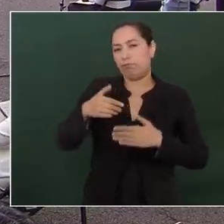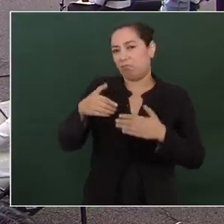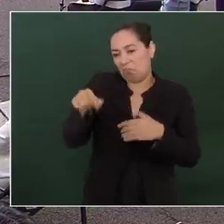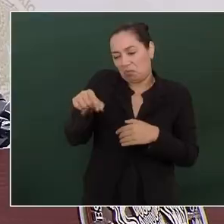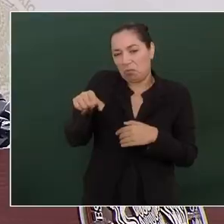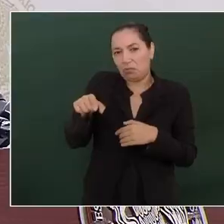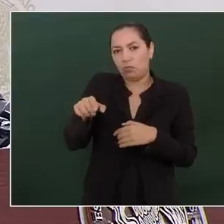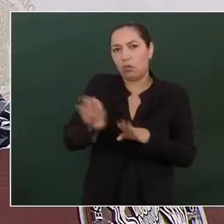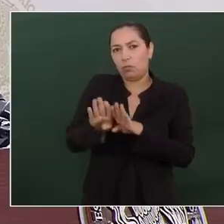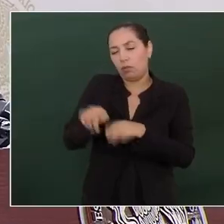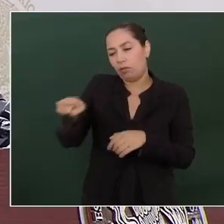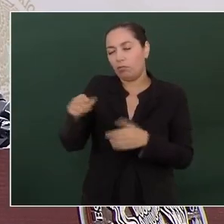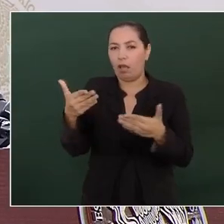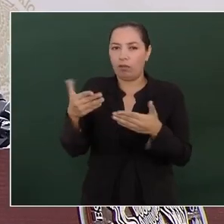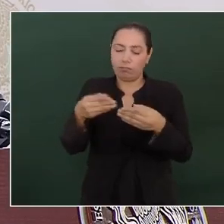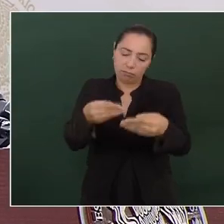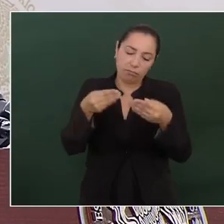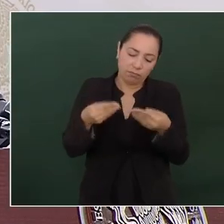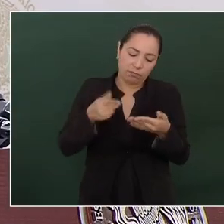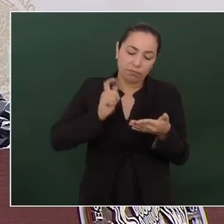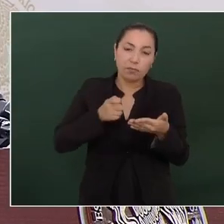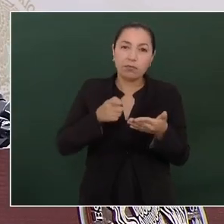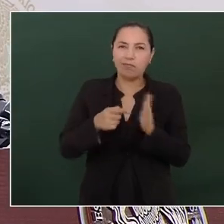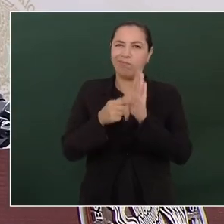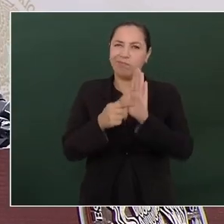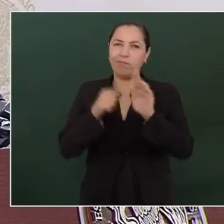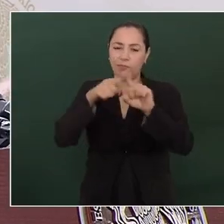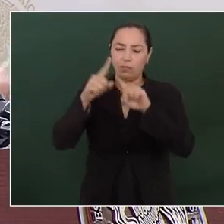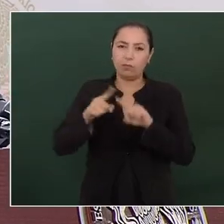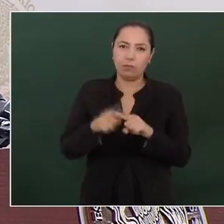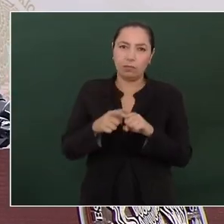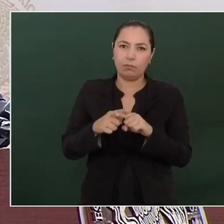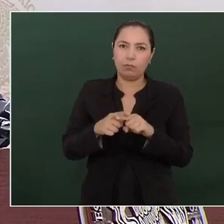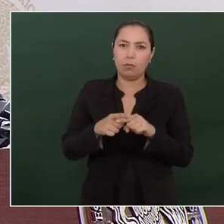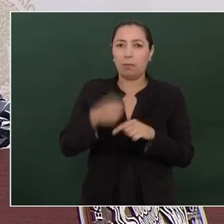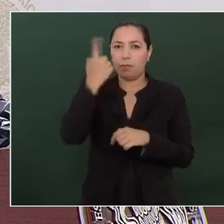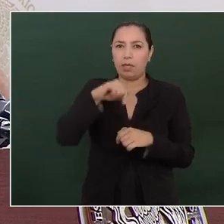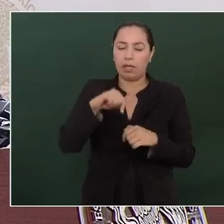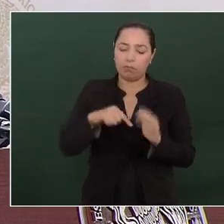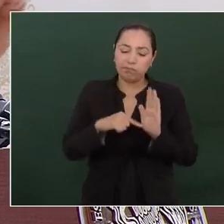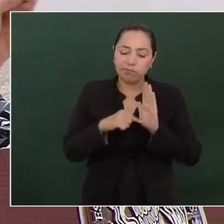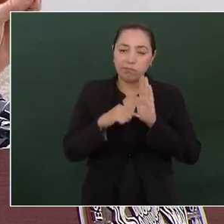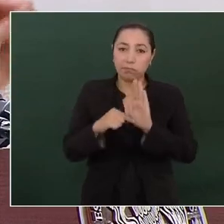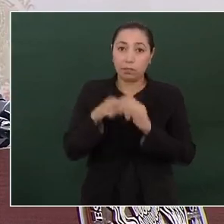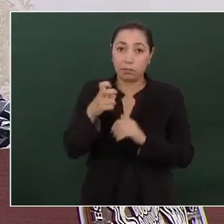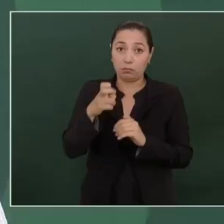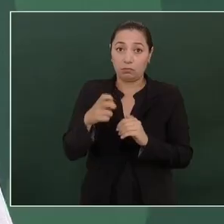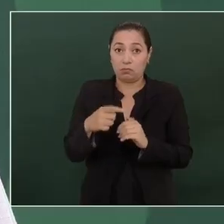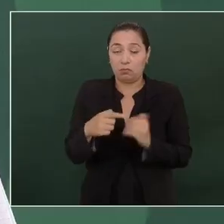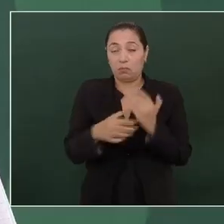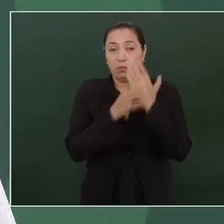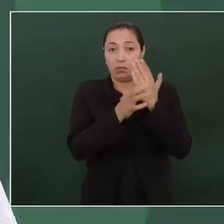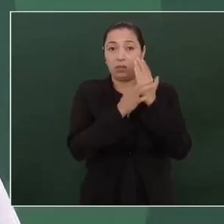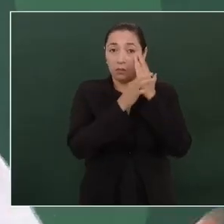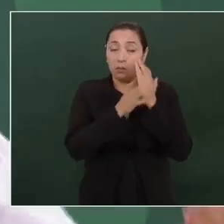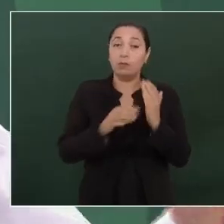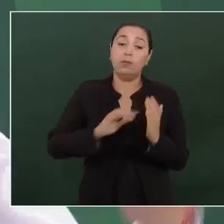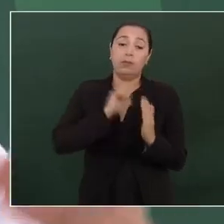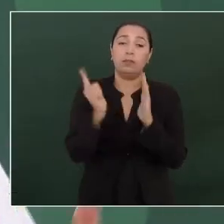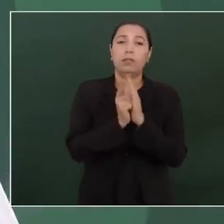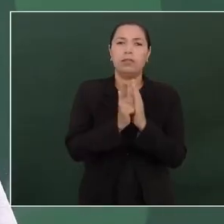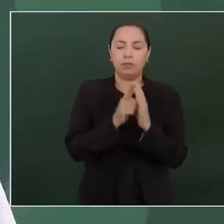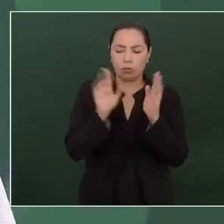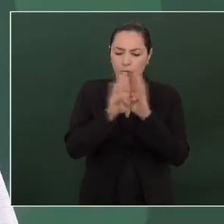solicitando se ejerciera la facultad de atracción, y la ley establece un plazo corto para